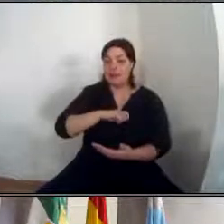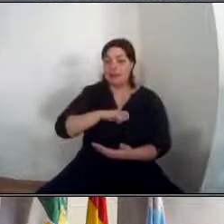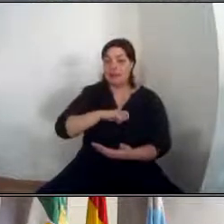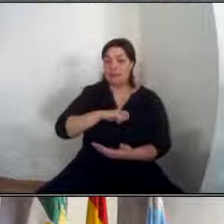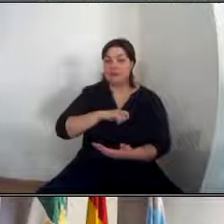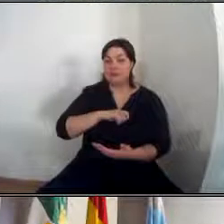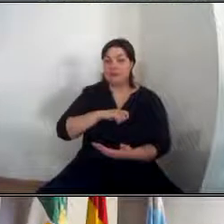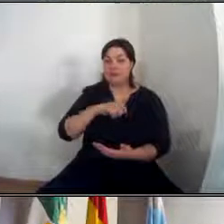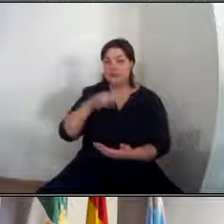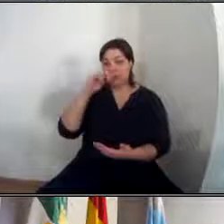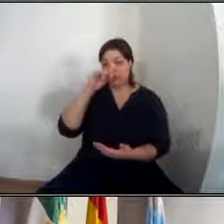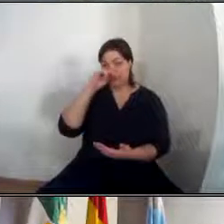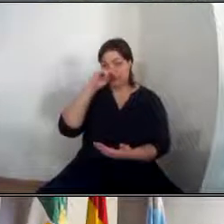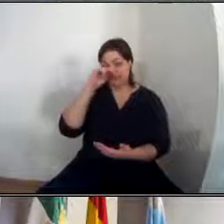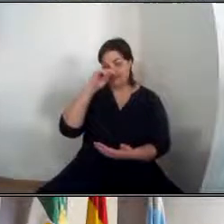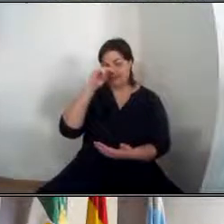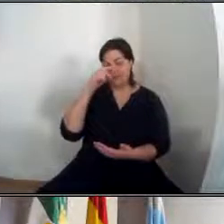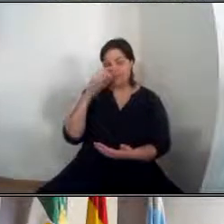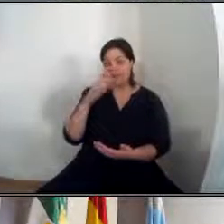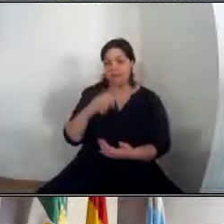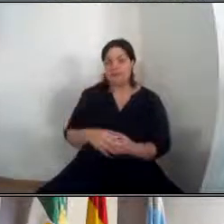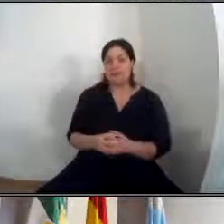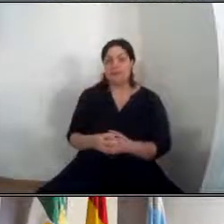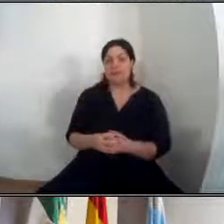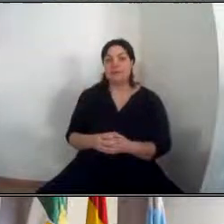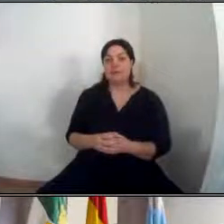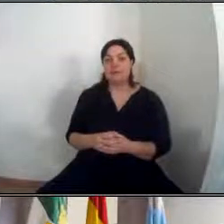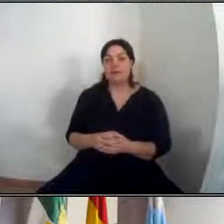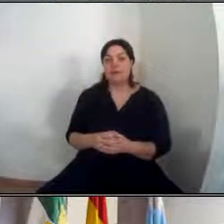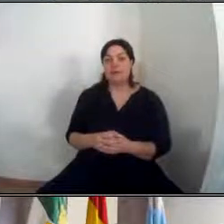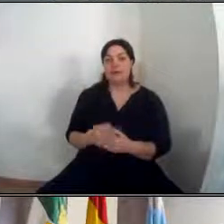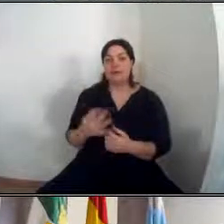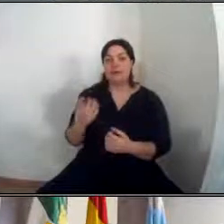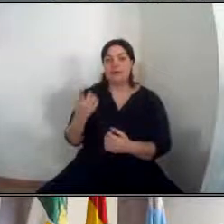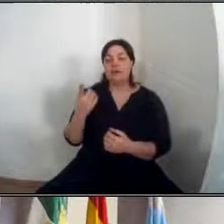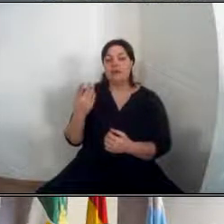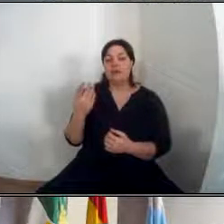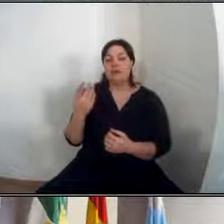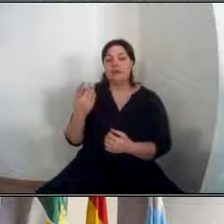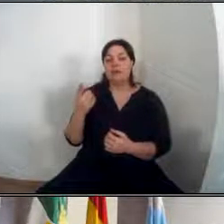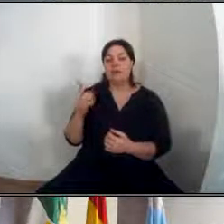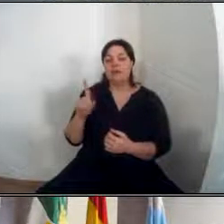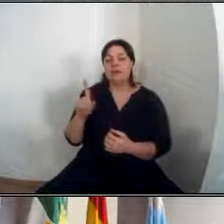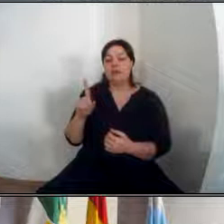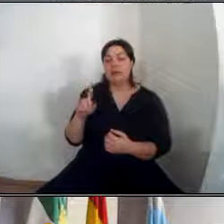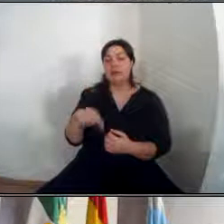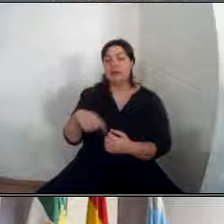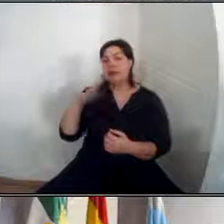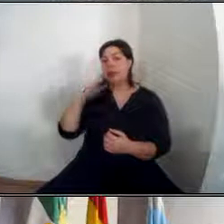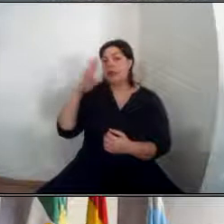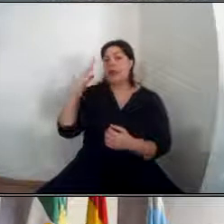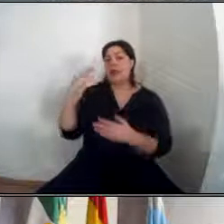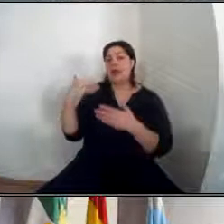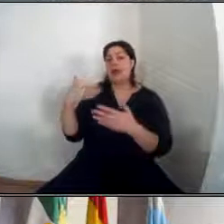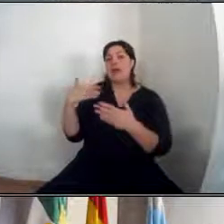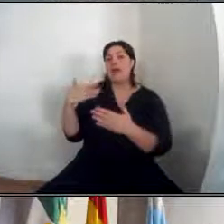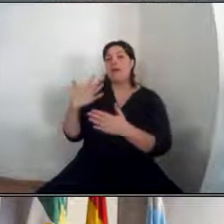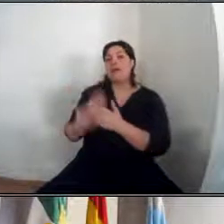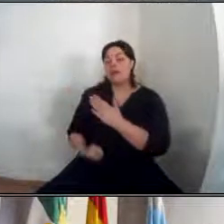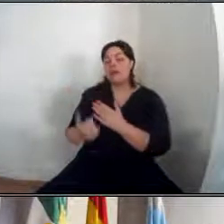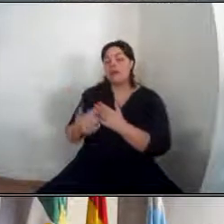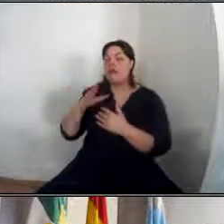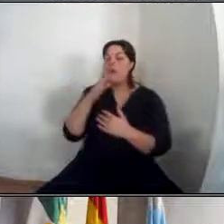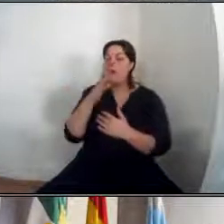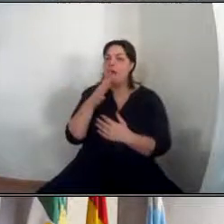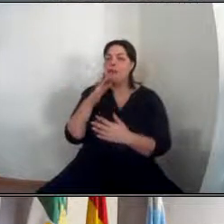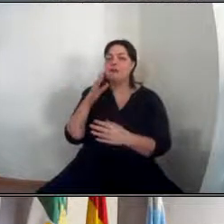hemos puesto en conocimiento de lo que se falló en la anterior etapa, ahora va a ser pues,